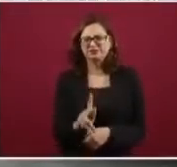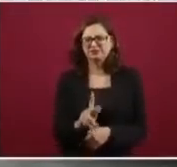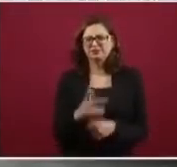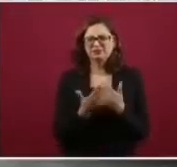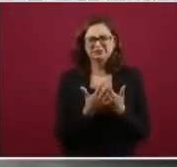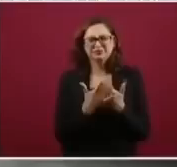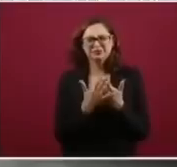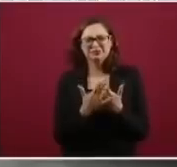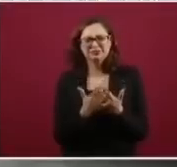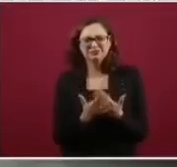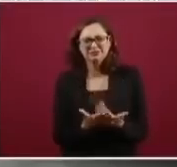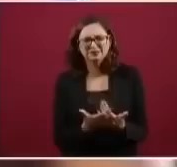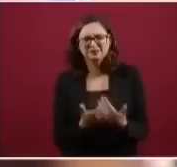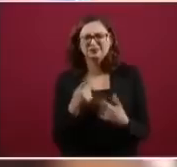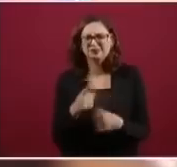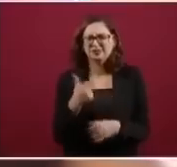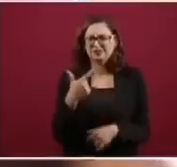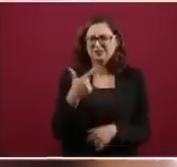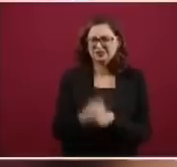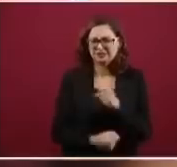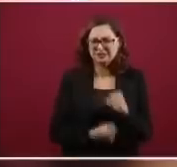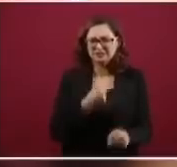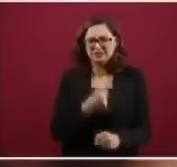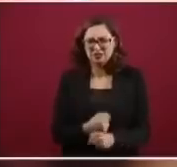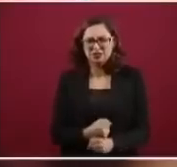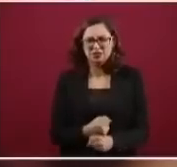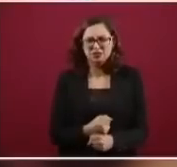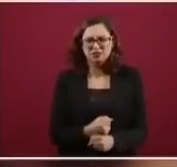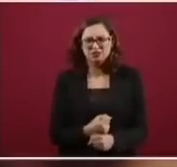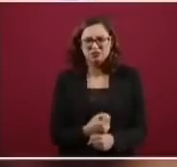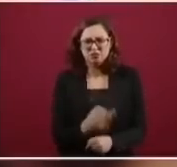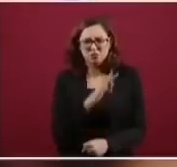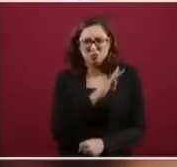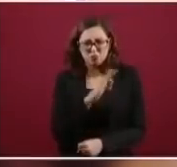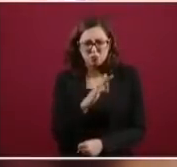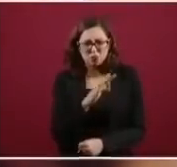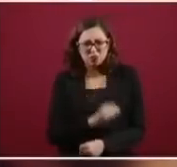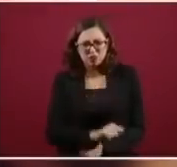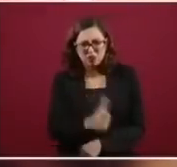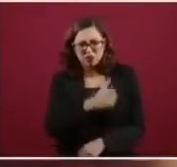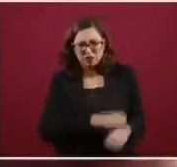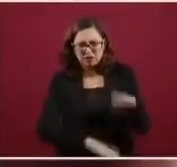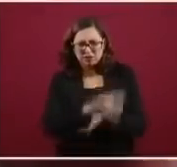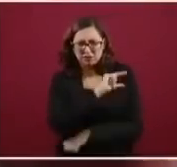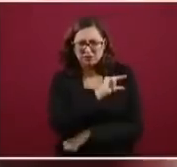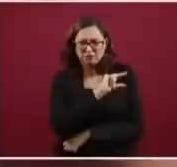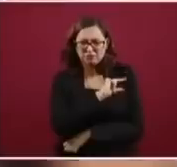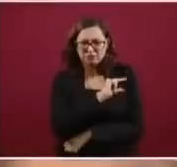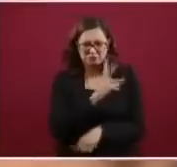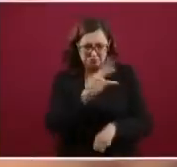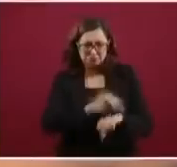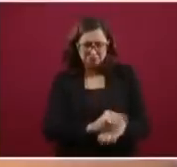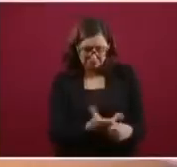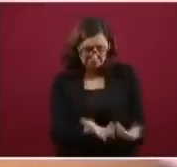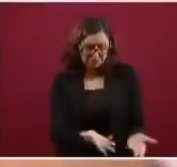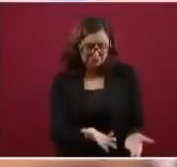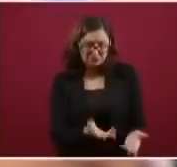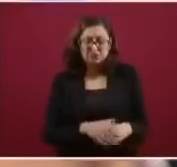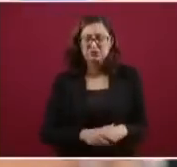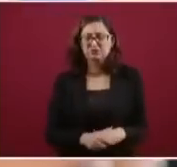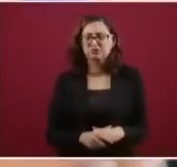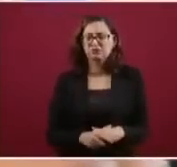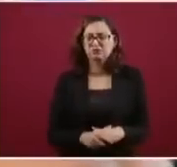que realmente hay producción dar ese chance a los privados o de dar más